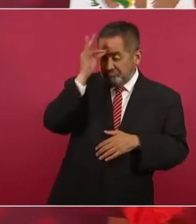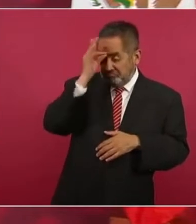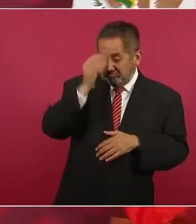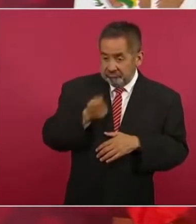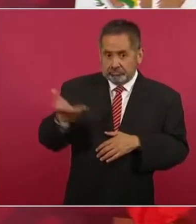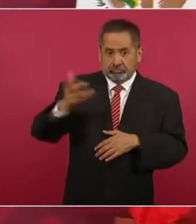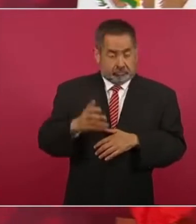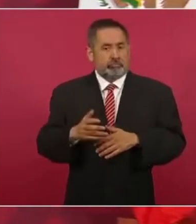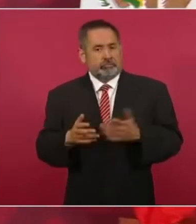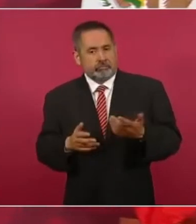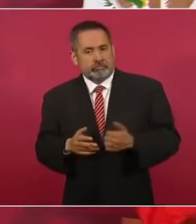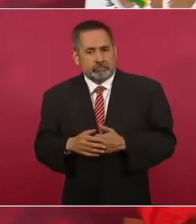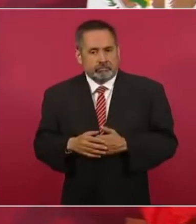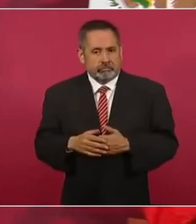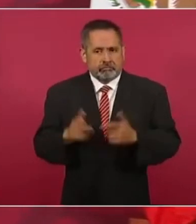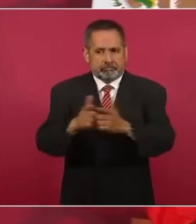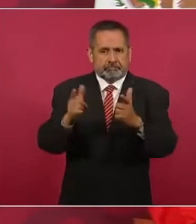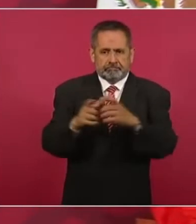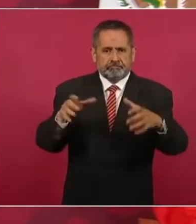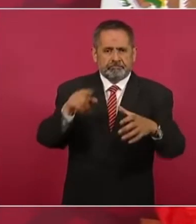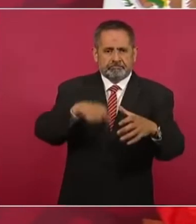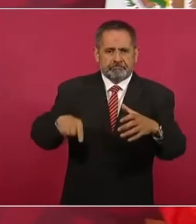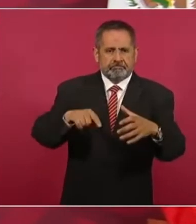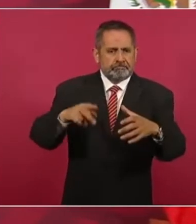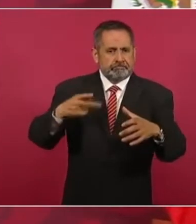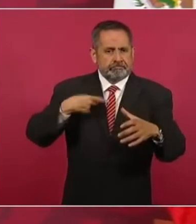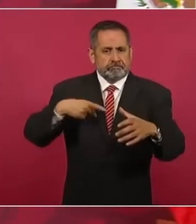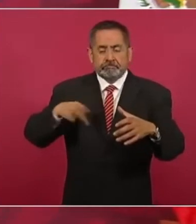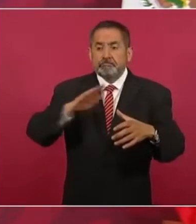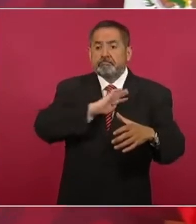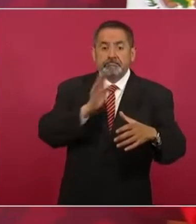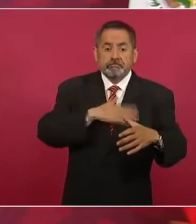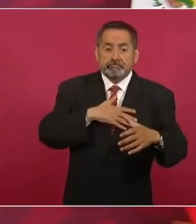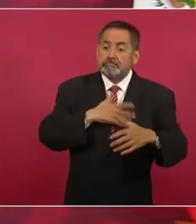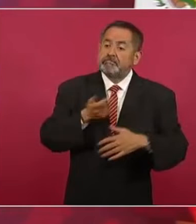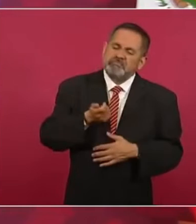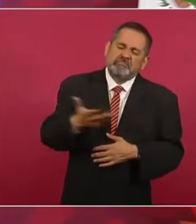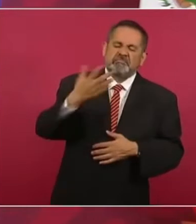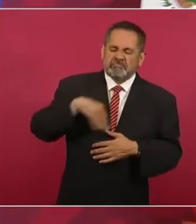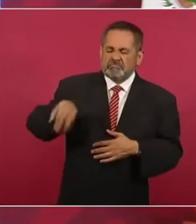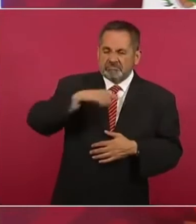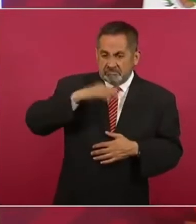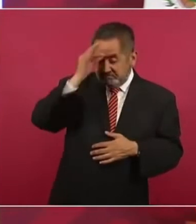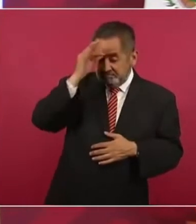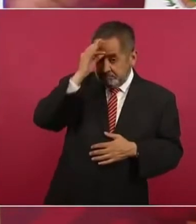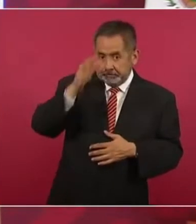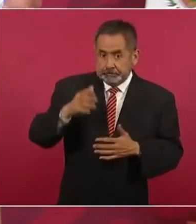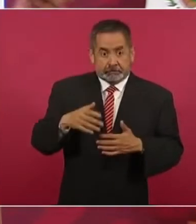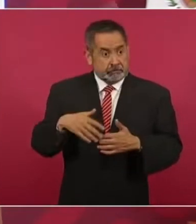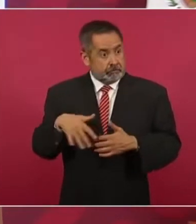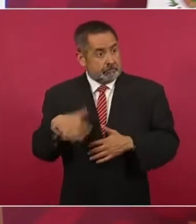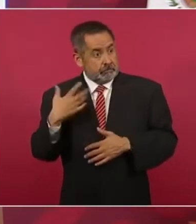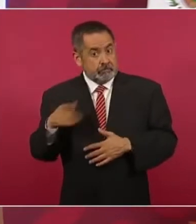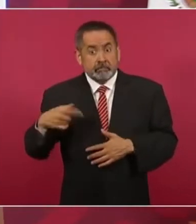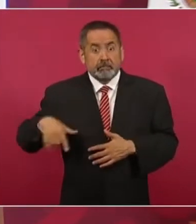a un sector del pueblo de España. Ya después, porque fue